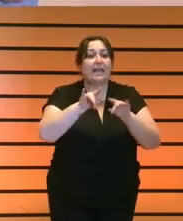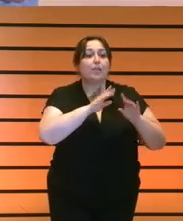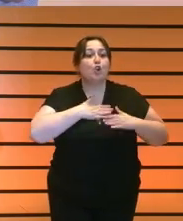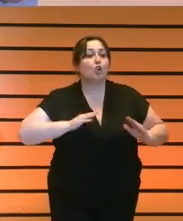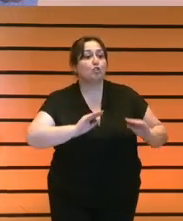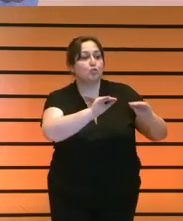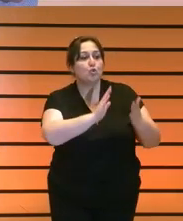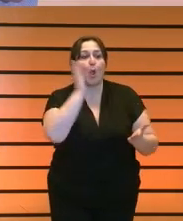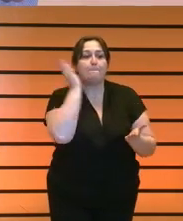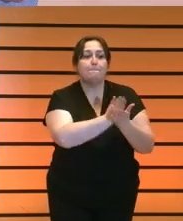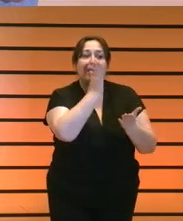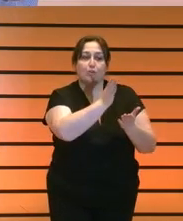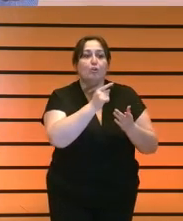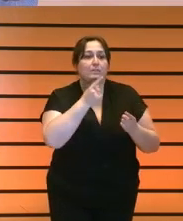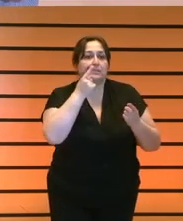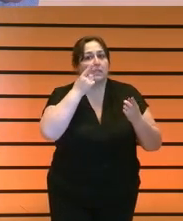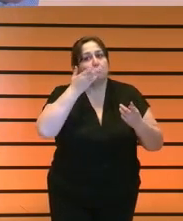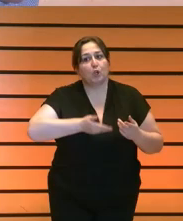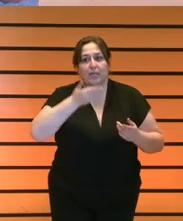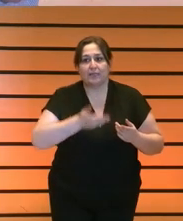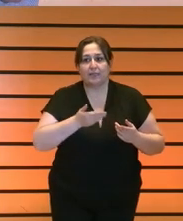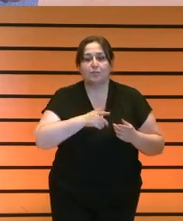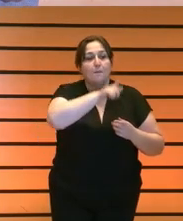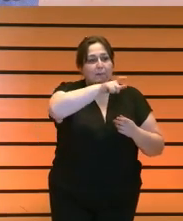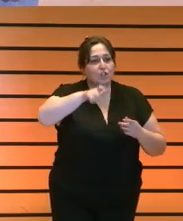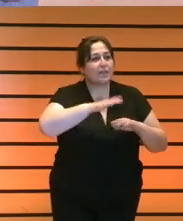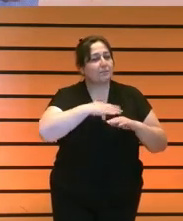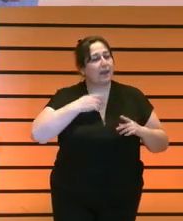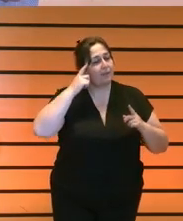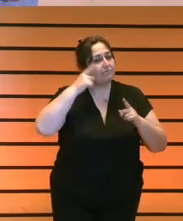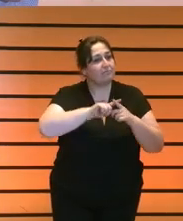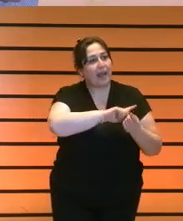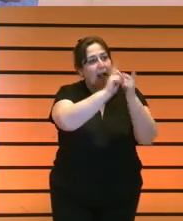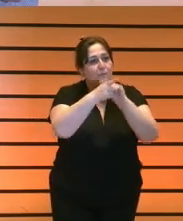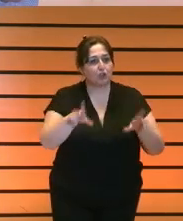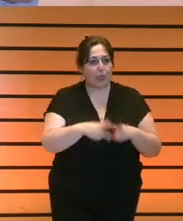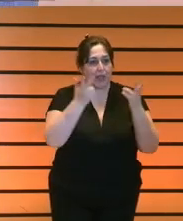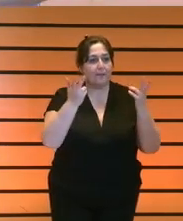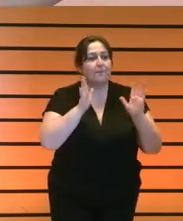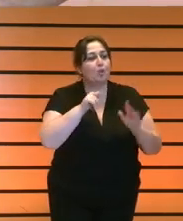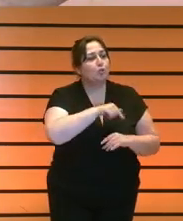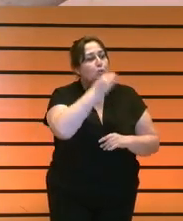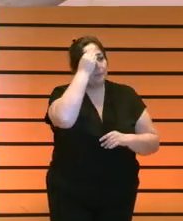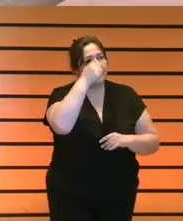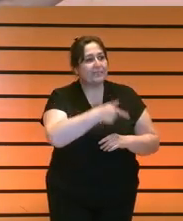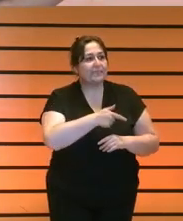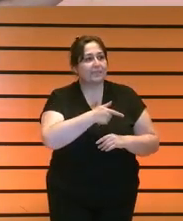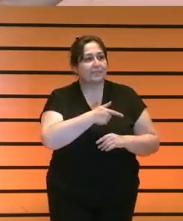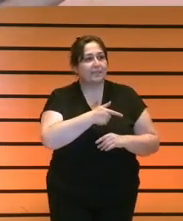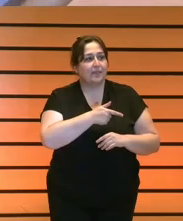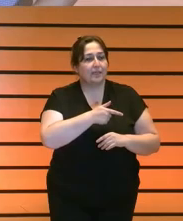realmente importante y son agentes de cambio social. Pero, ¿qué consideración tienes